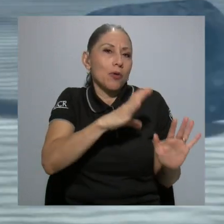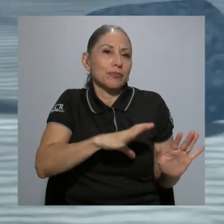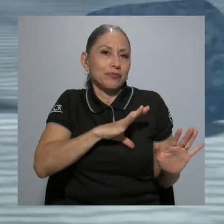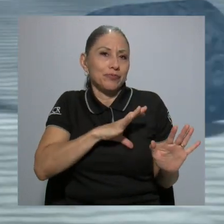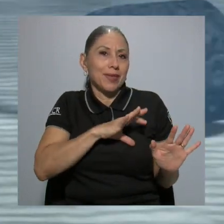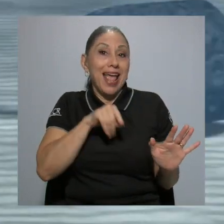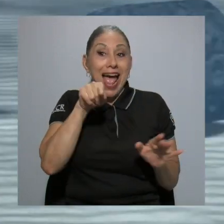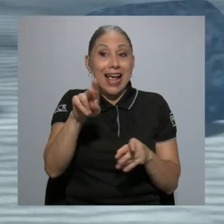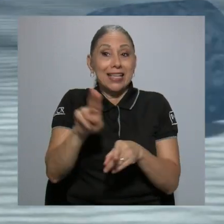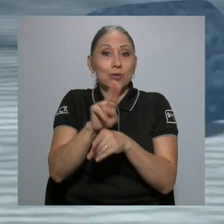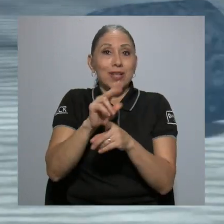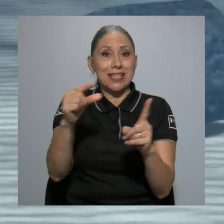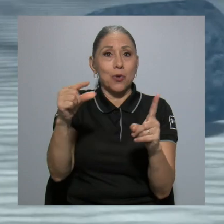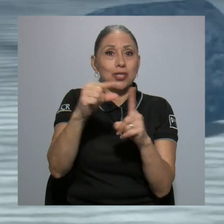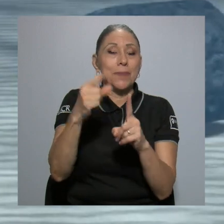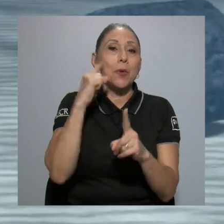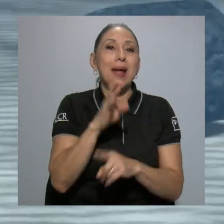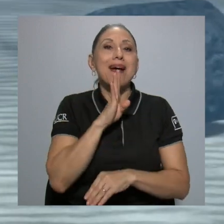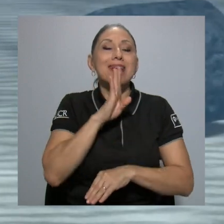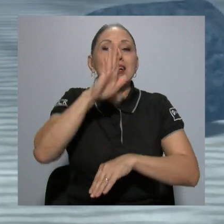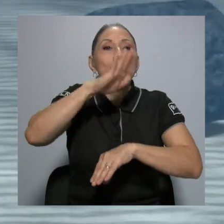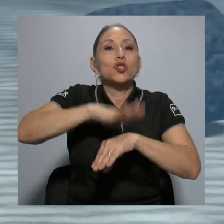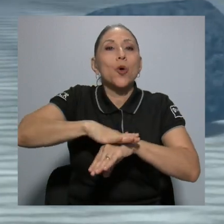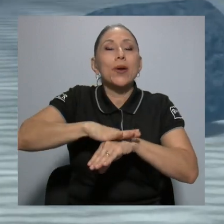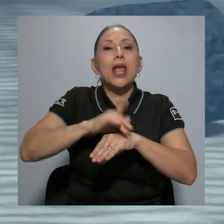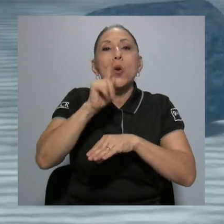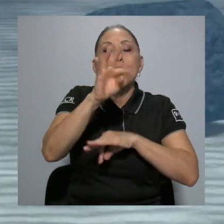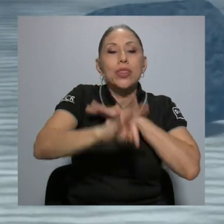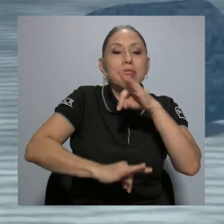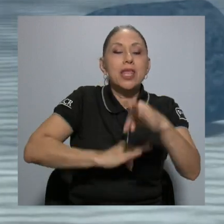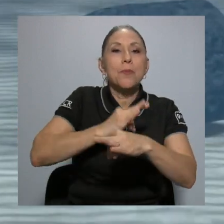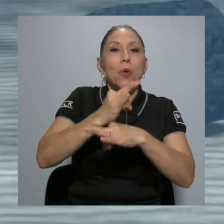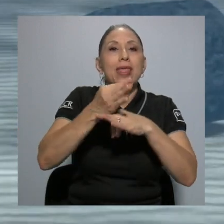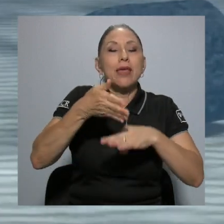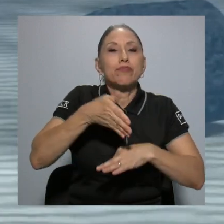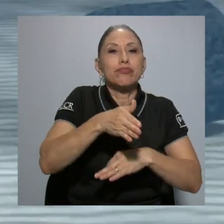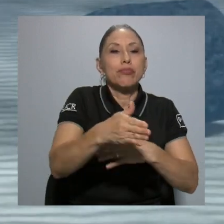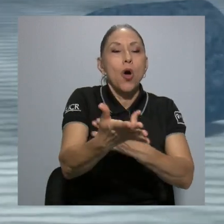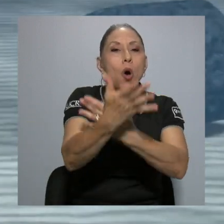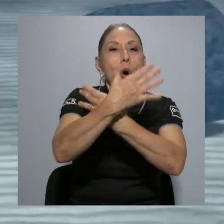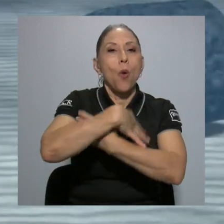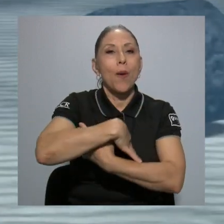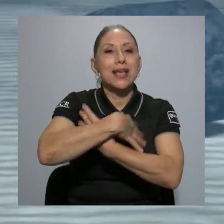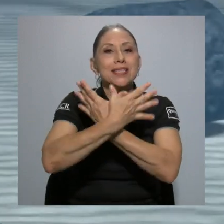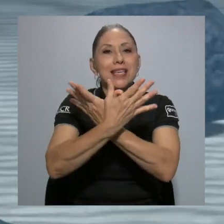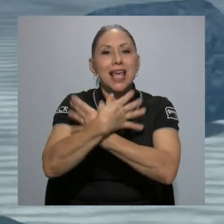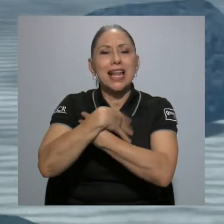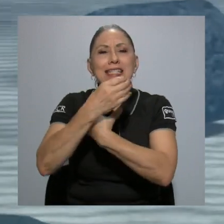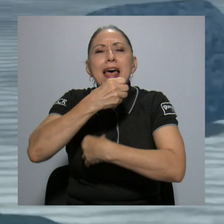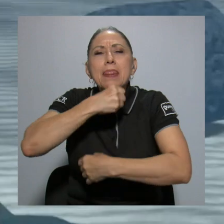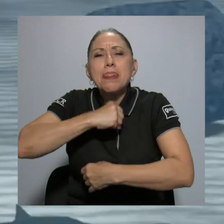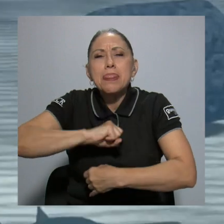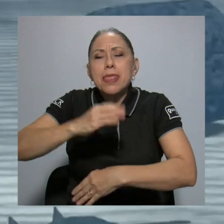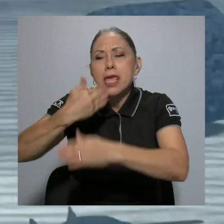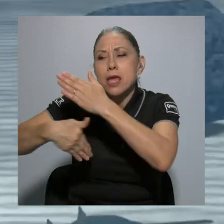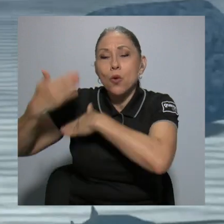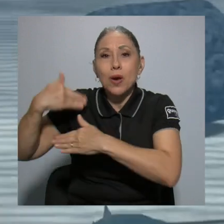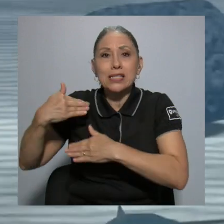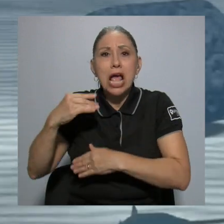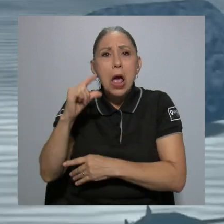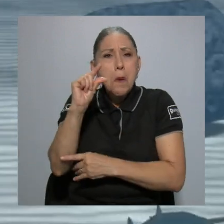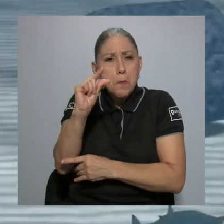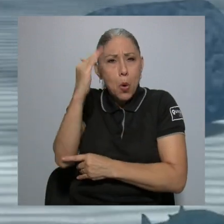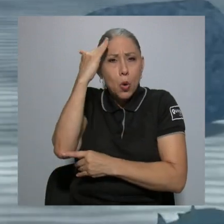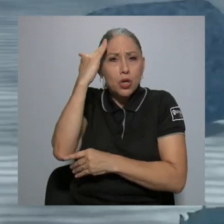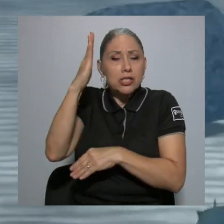Aquí se utiliza este concepto para referirse a cierto tipo de cetáceos o ballenas muy antiguas, de las cuales se tiene poco